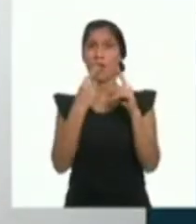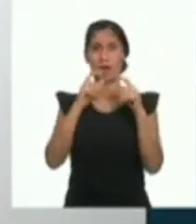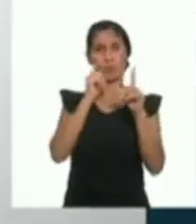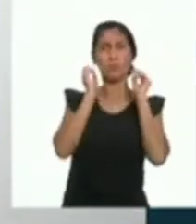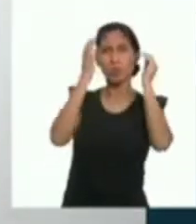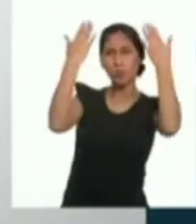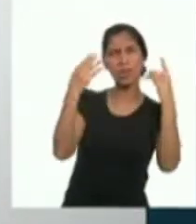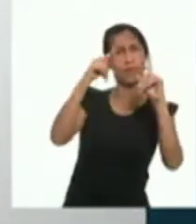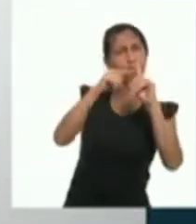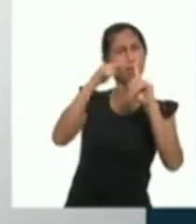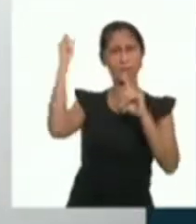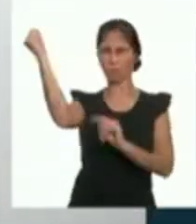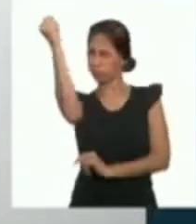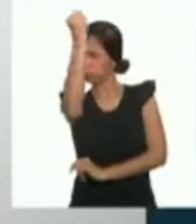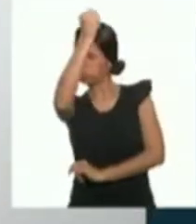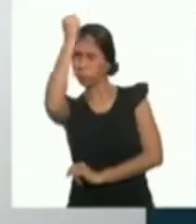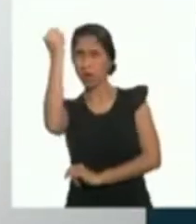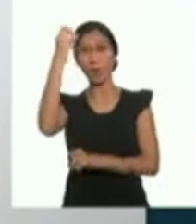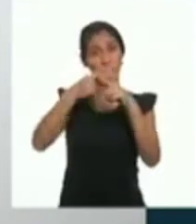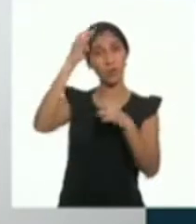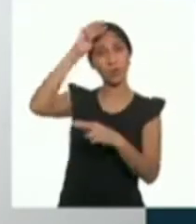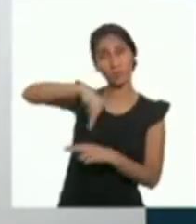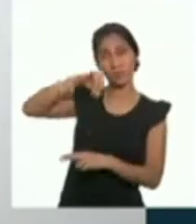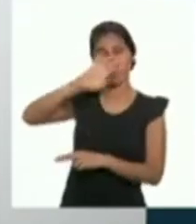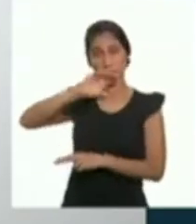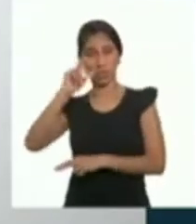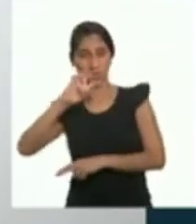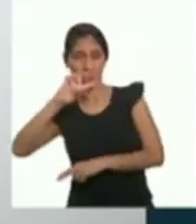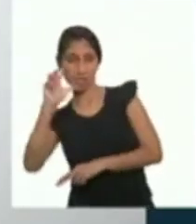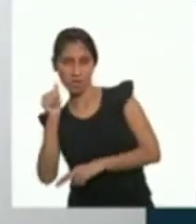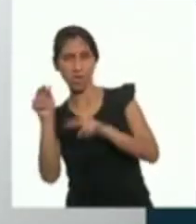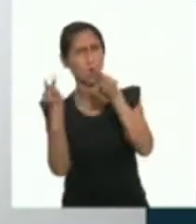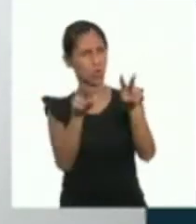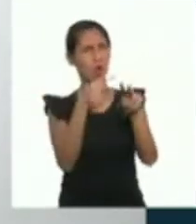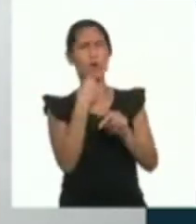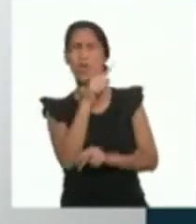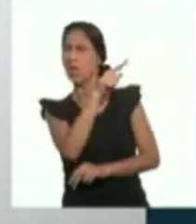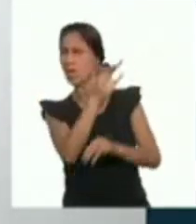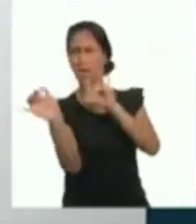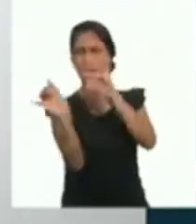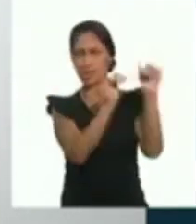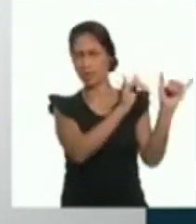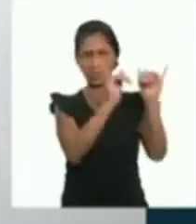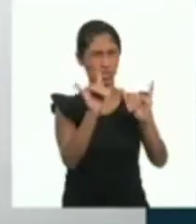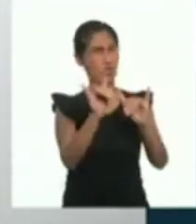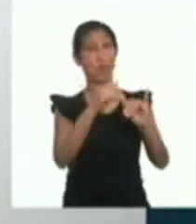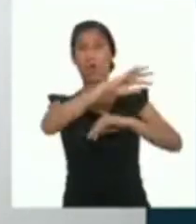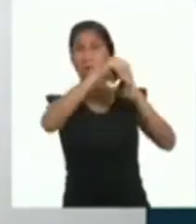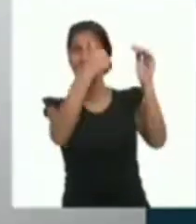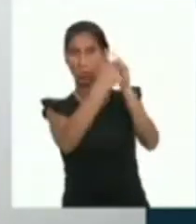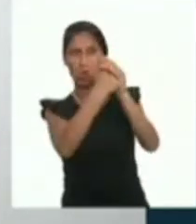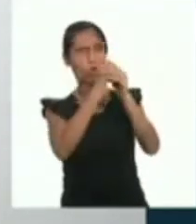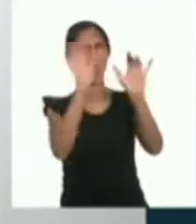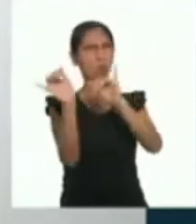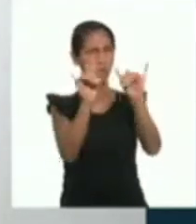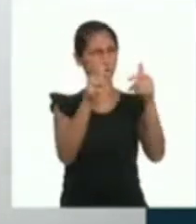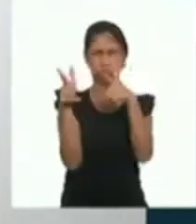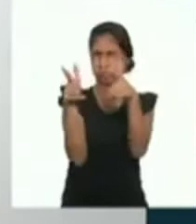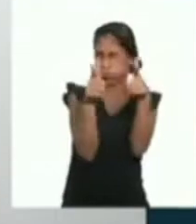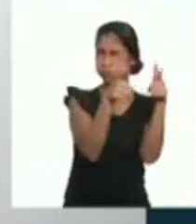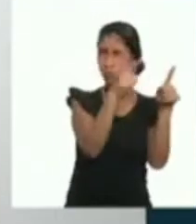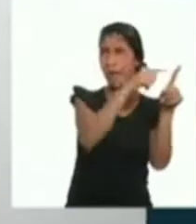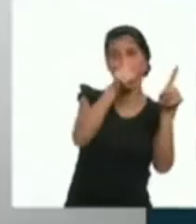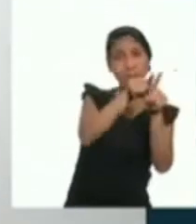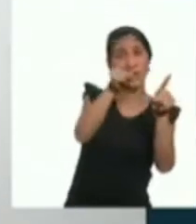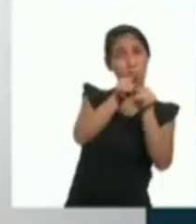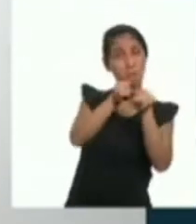heroína Micaela Bastidas Cuyacagua, que es considerada como una prócer y mártir de la independencia del Perú, y como a la vez era